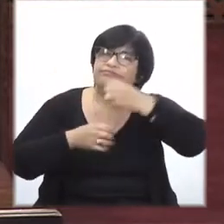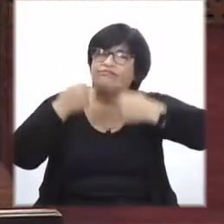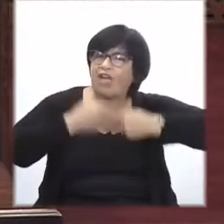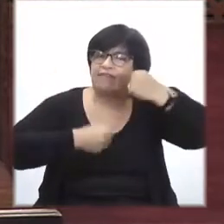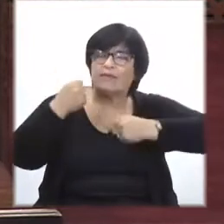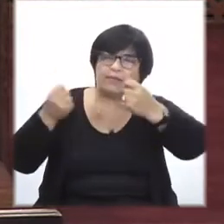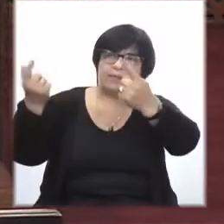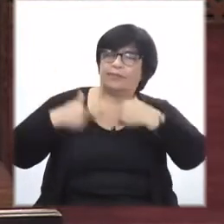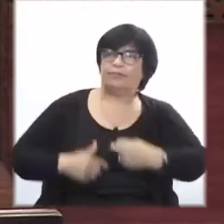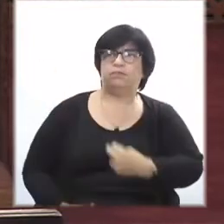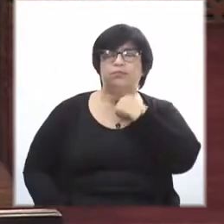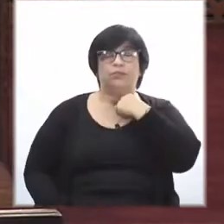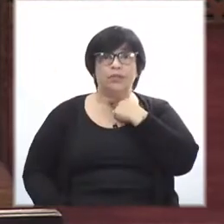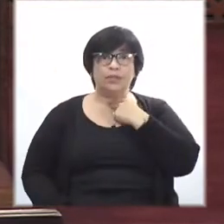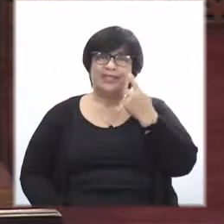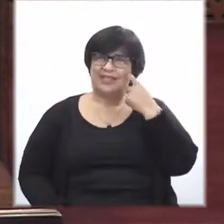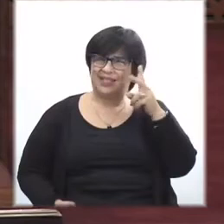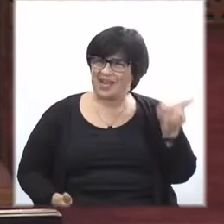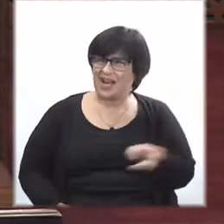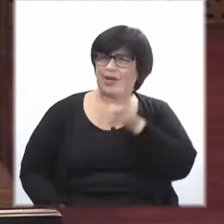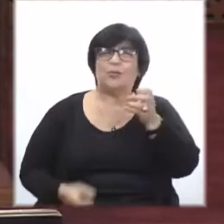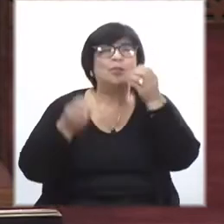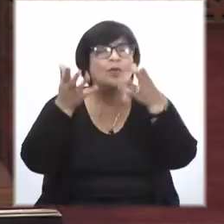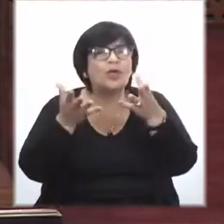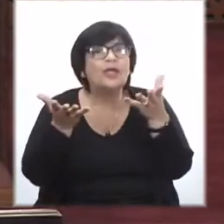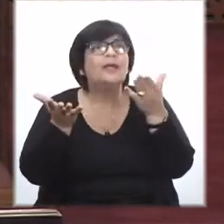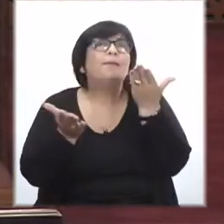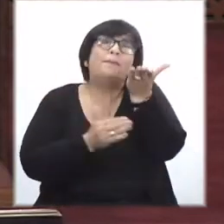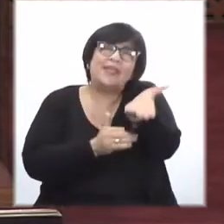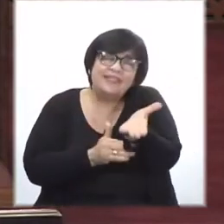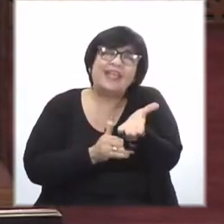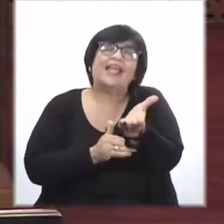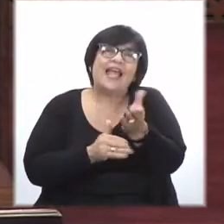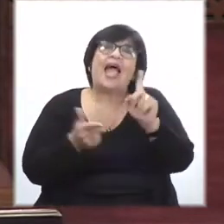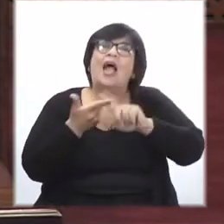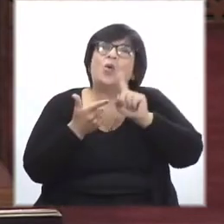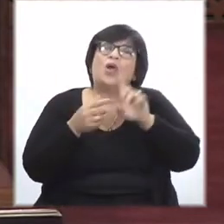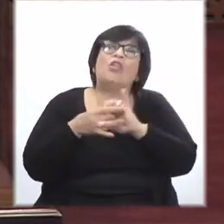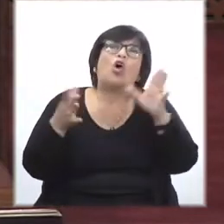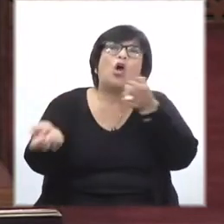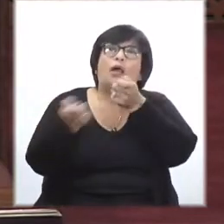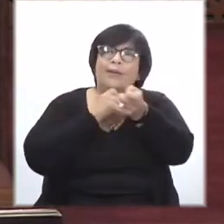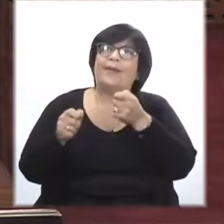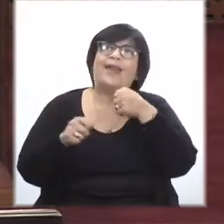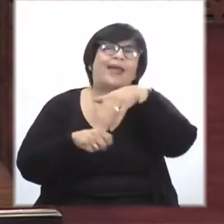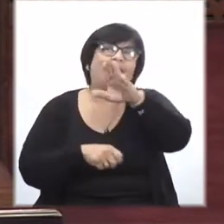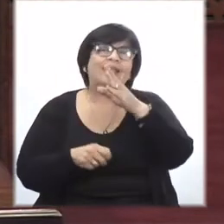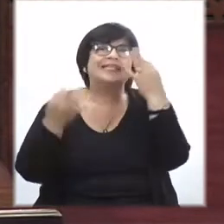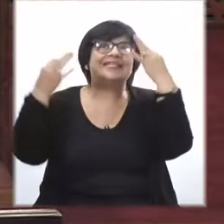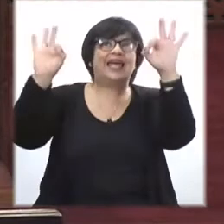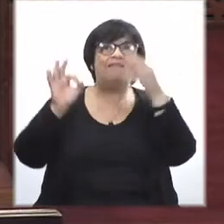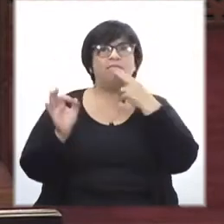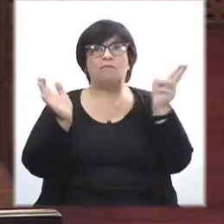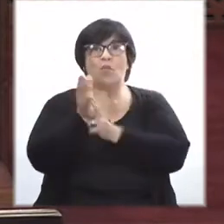detrimento del nuestro. Lo paradójico llega al extremo que nos exigen tratados de libre comercio para entrar libre de aranceles con dichas